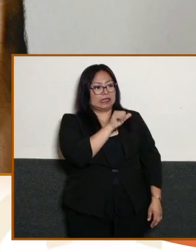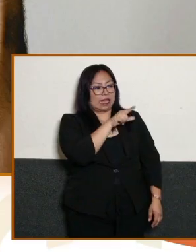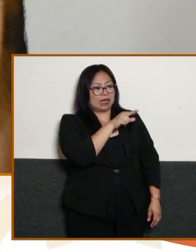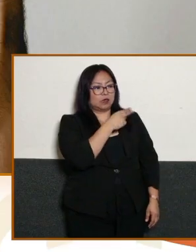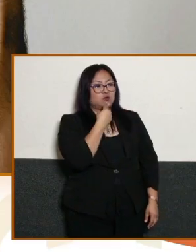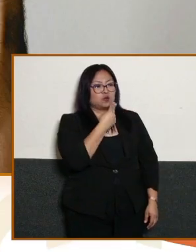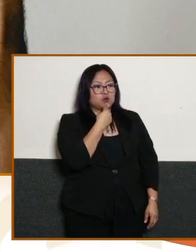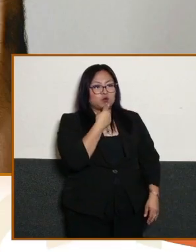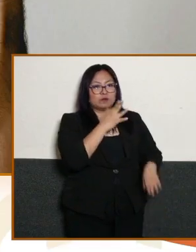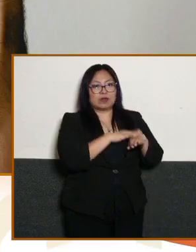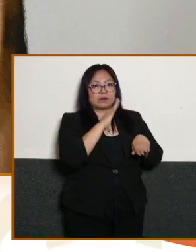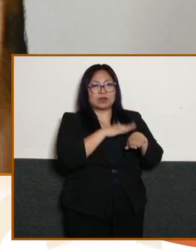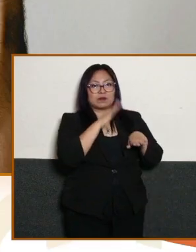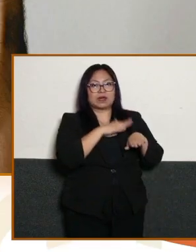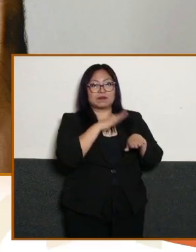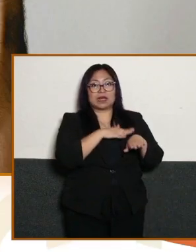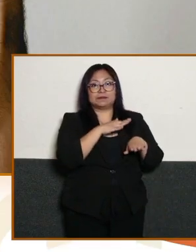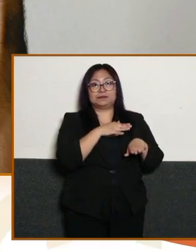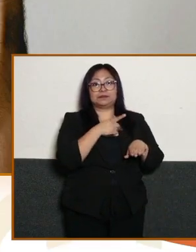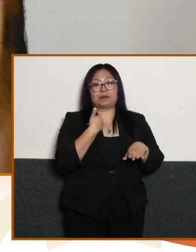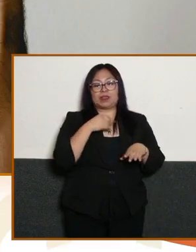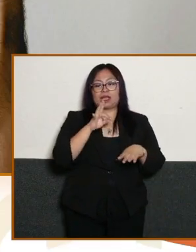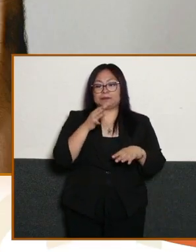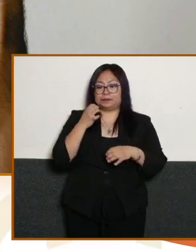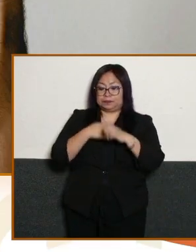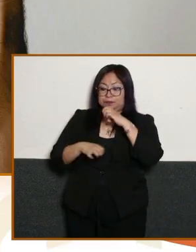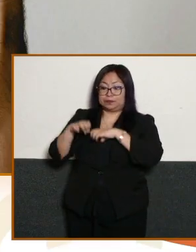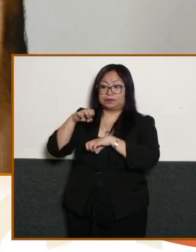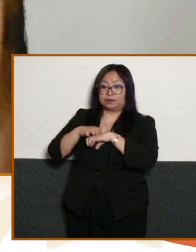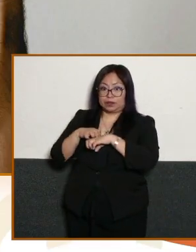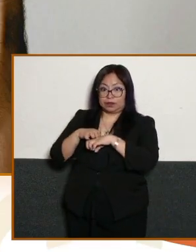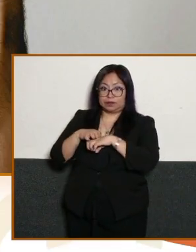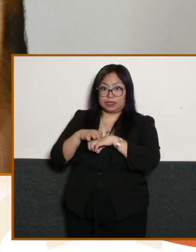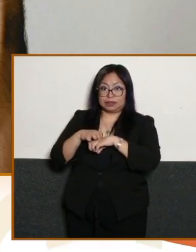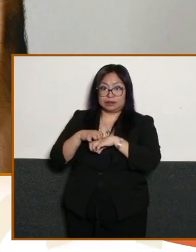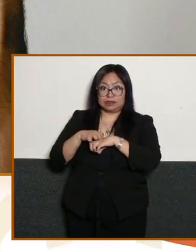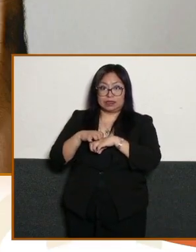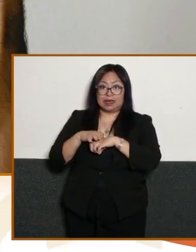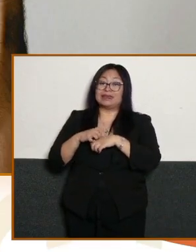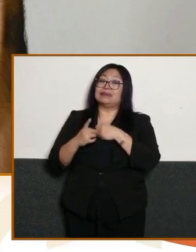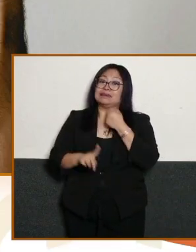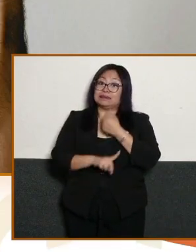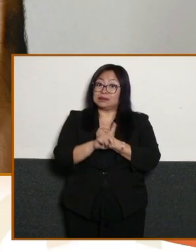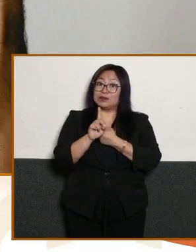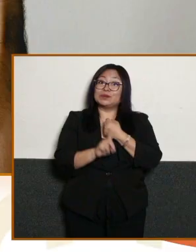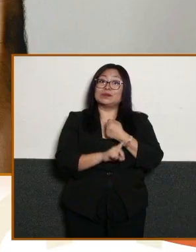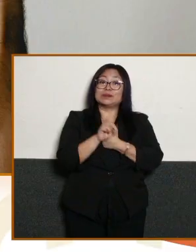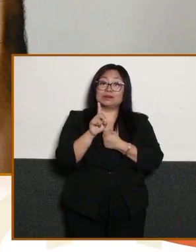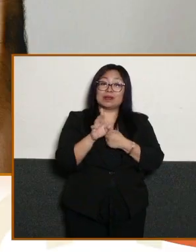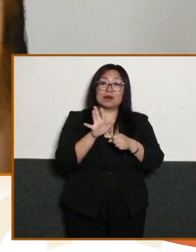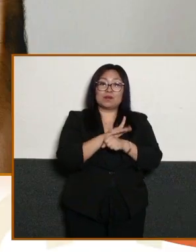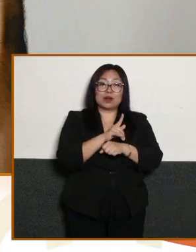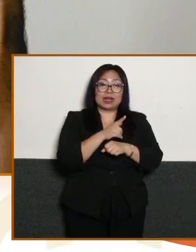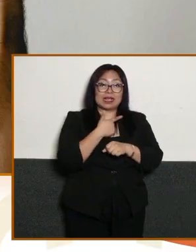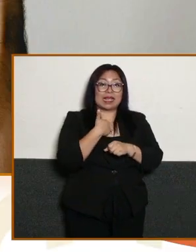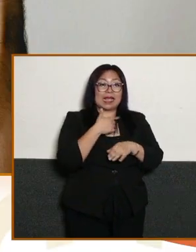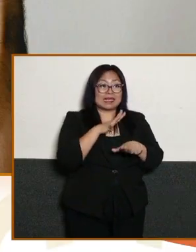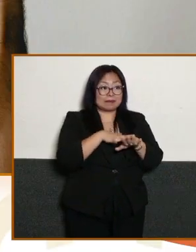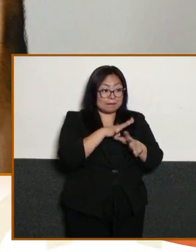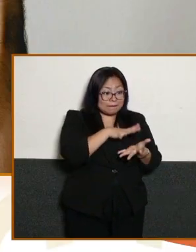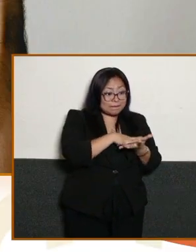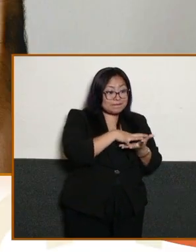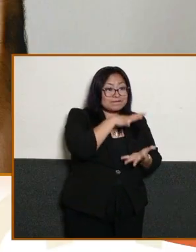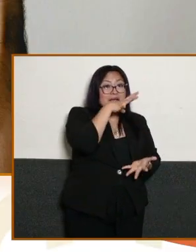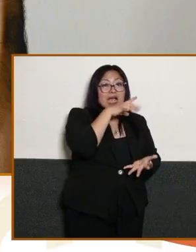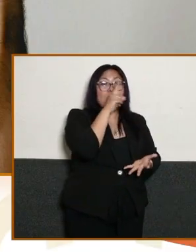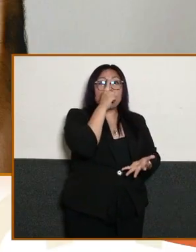artificial? Y hay una compañía. Ese es un problema, ¿cierto? Porque entonces el poder se acumula en una